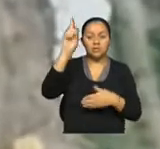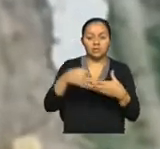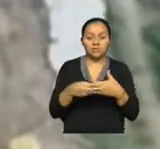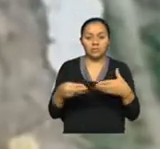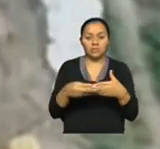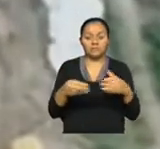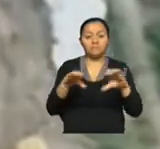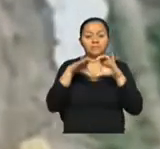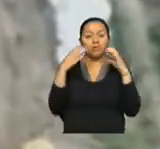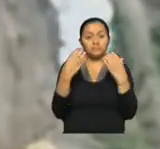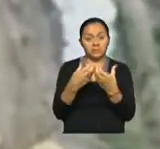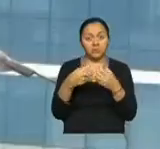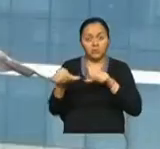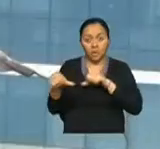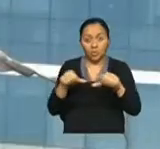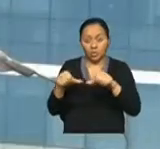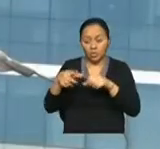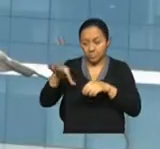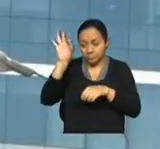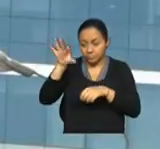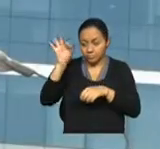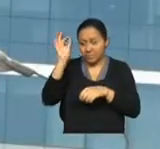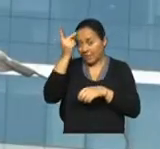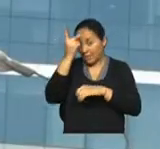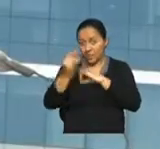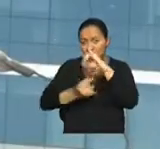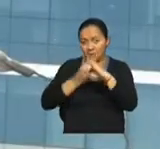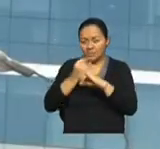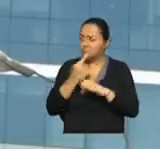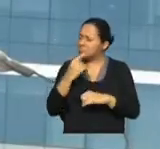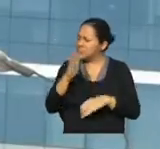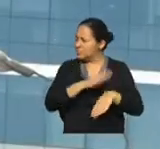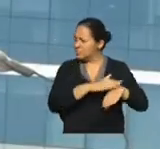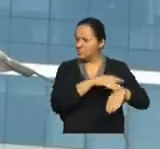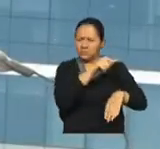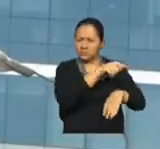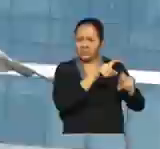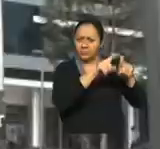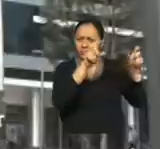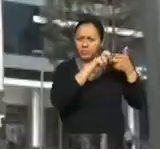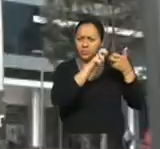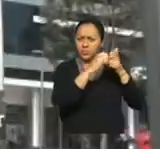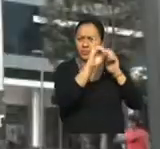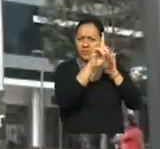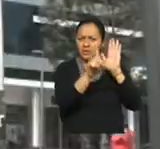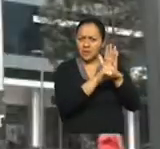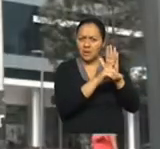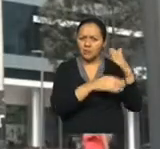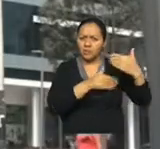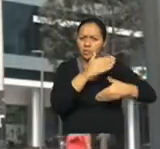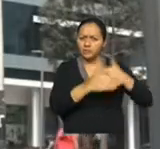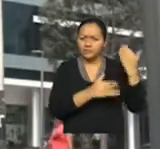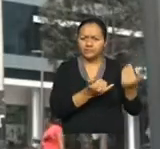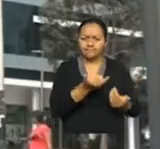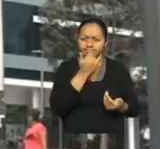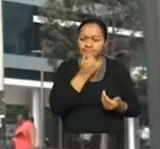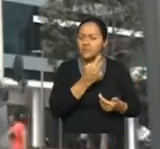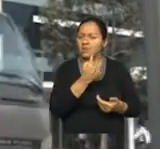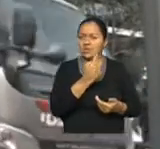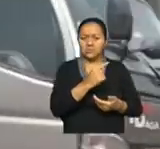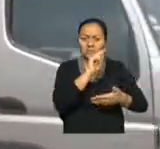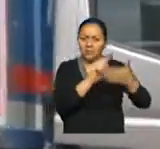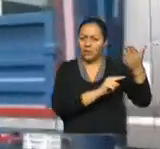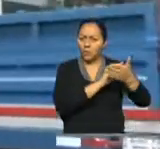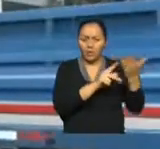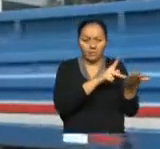Comisión Auditora de la Deuda Externa determinó indicios de acciones ilegales dentro de ese proceso y pidió anular la deuda